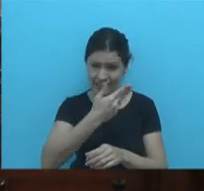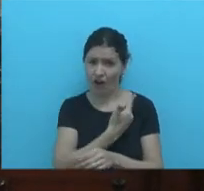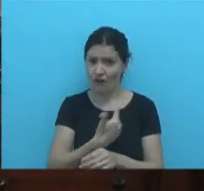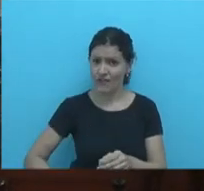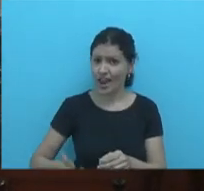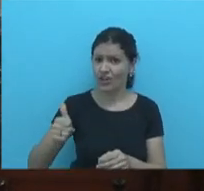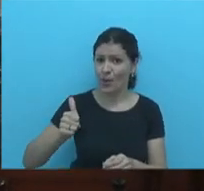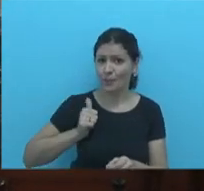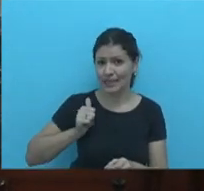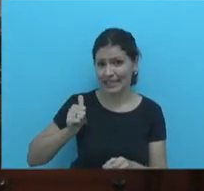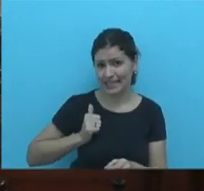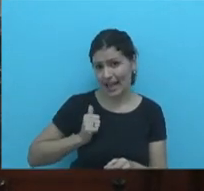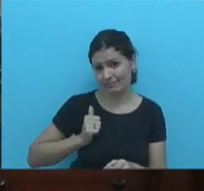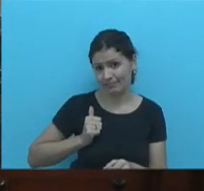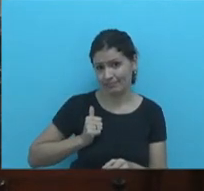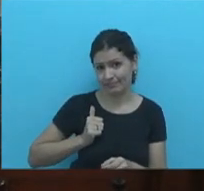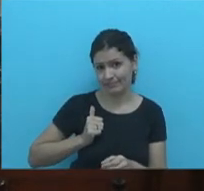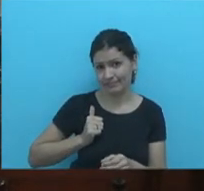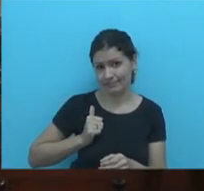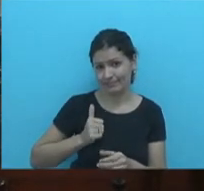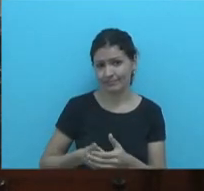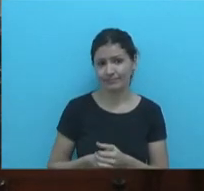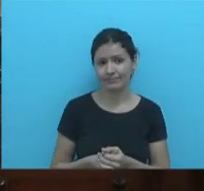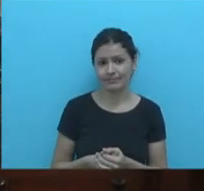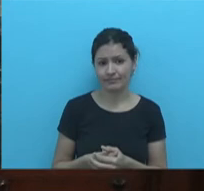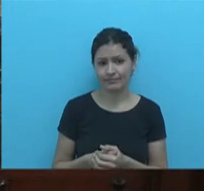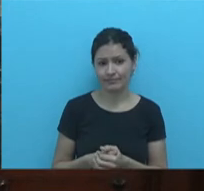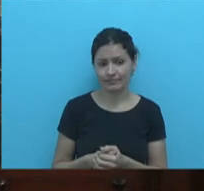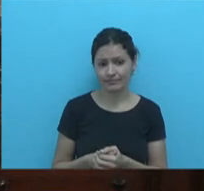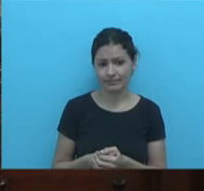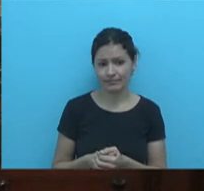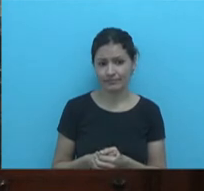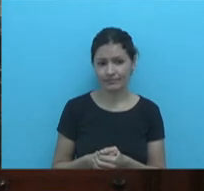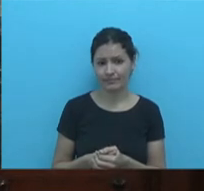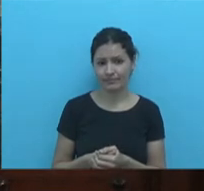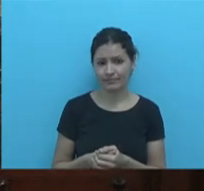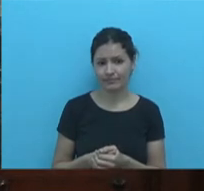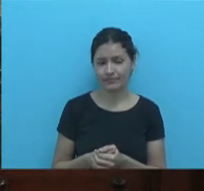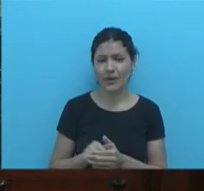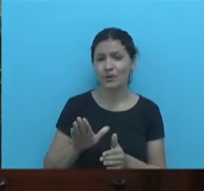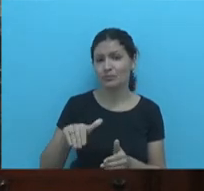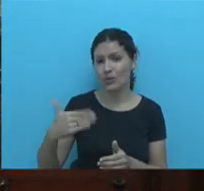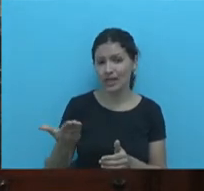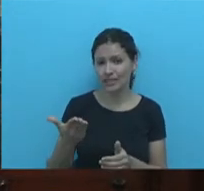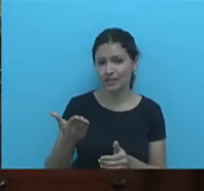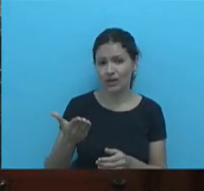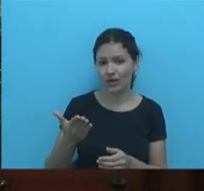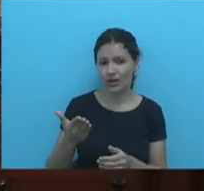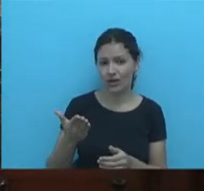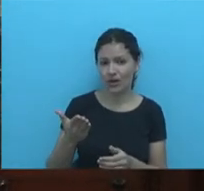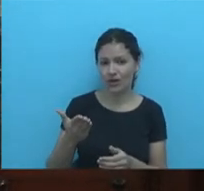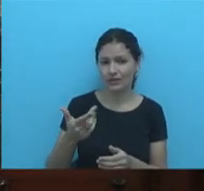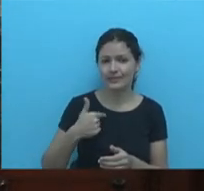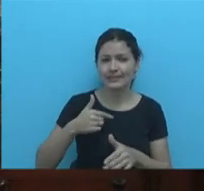Pero bueno, era la dictadura que fue del 76 al 83. Por lo tanto, fue un